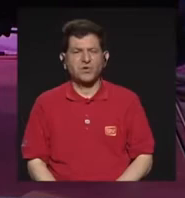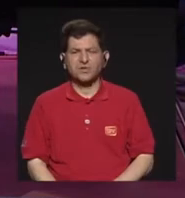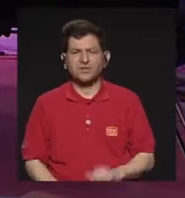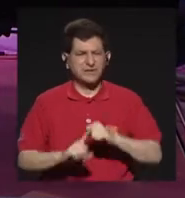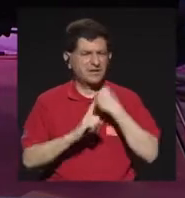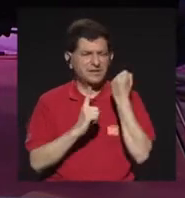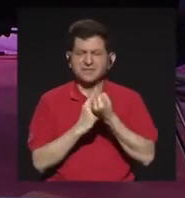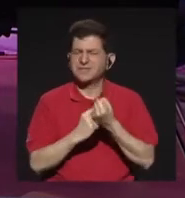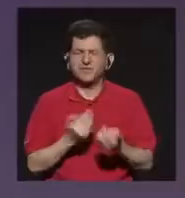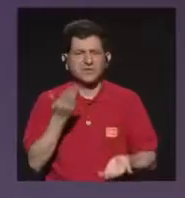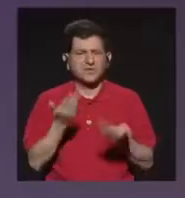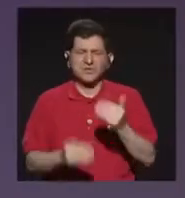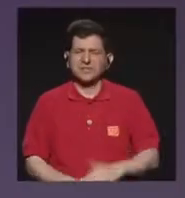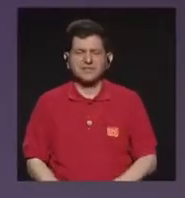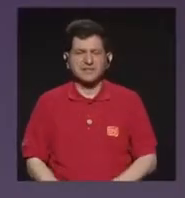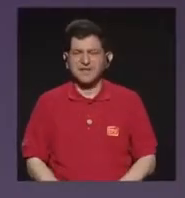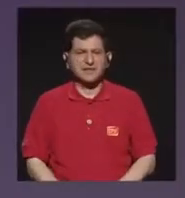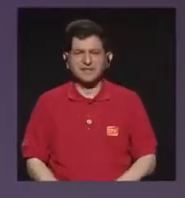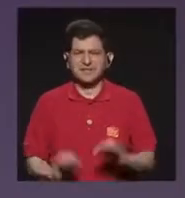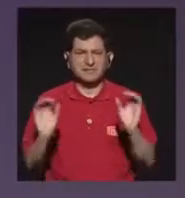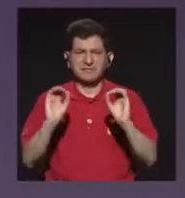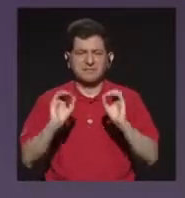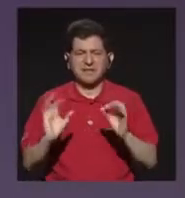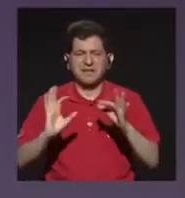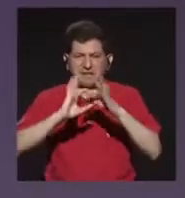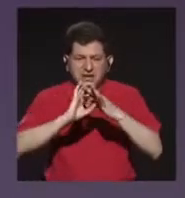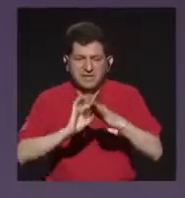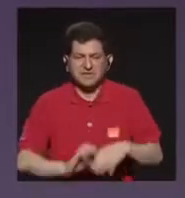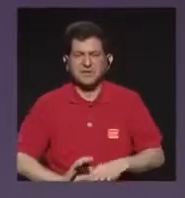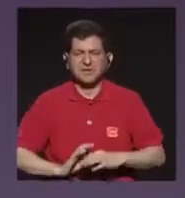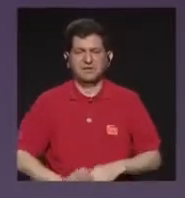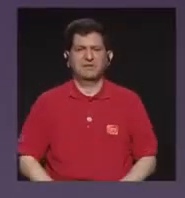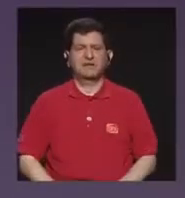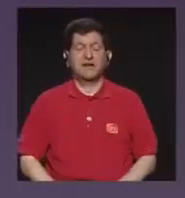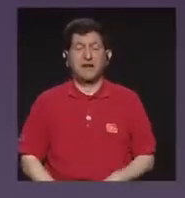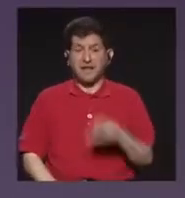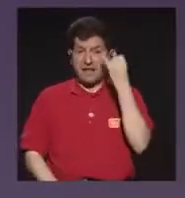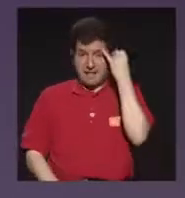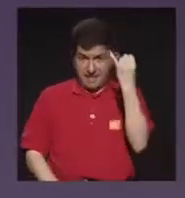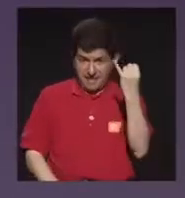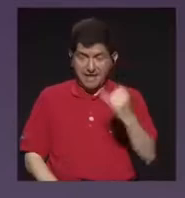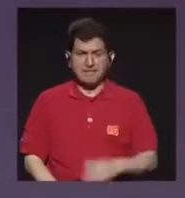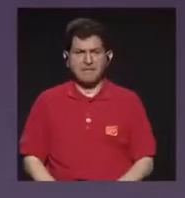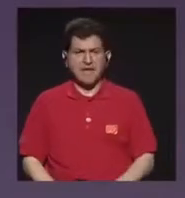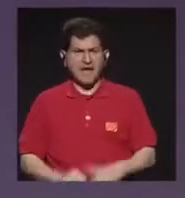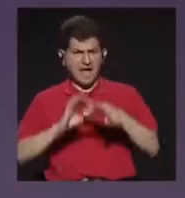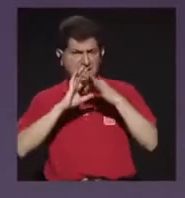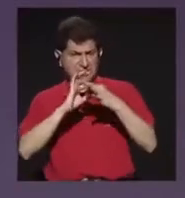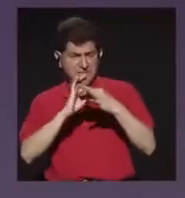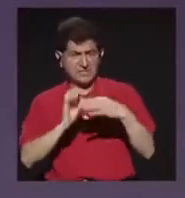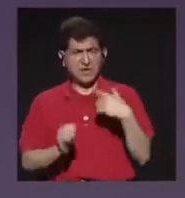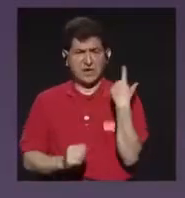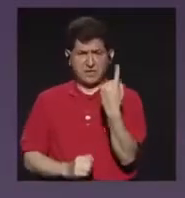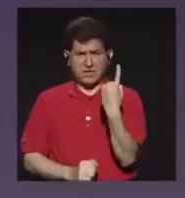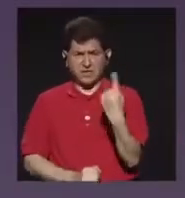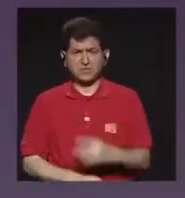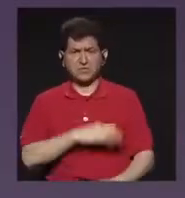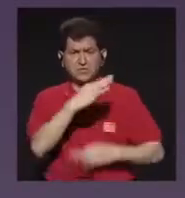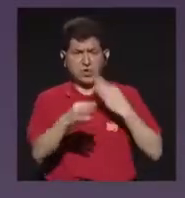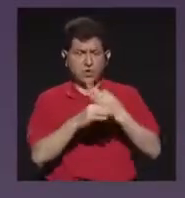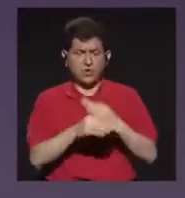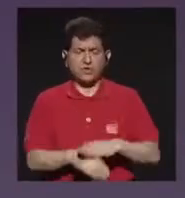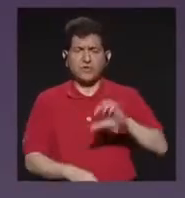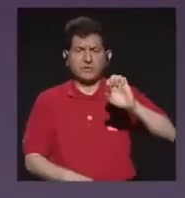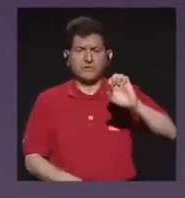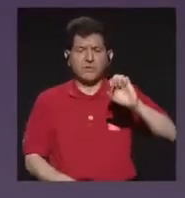pues se topa en muchas experiencias, la idea de que además la sexualidad se reduce a manifestaciones de tipo